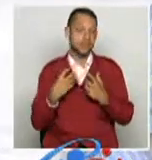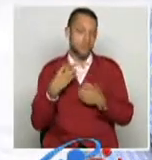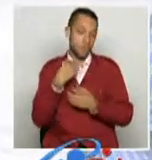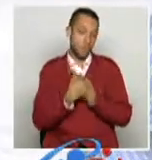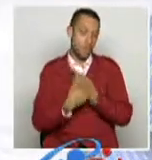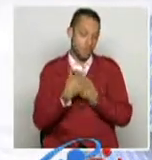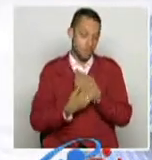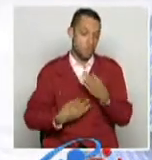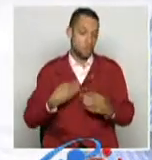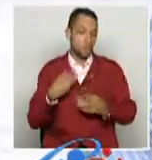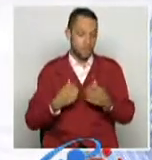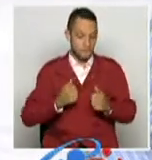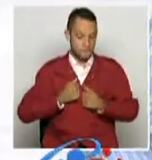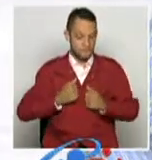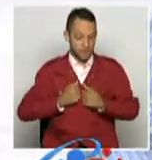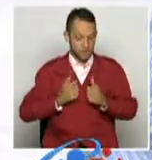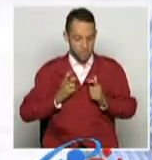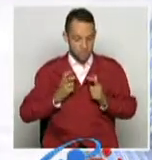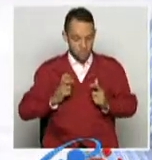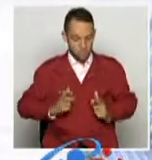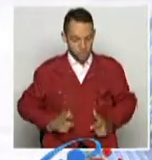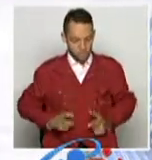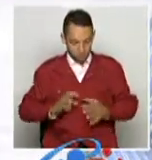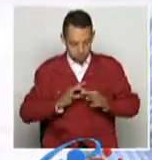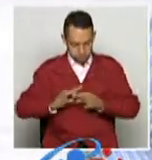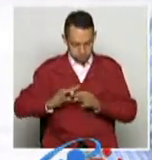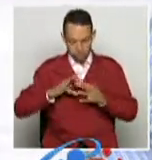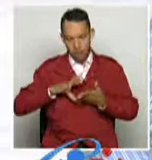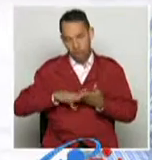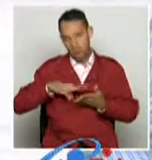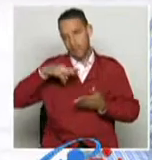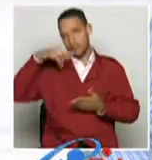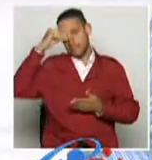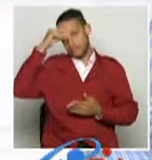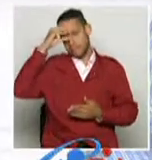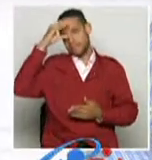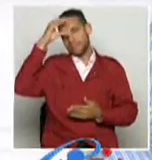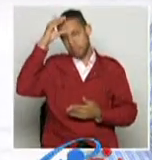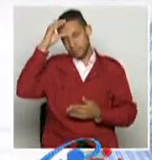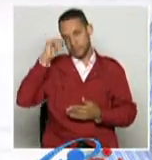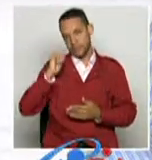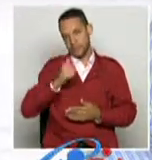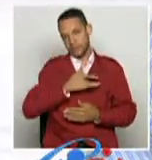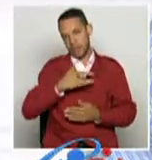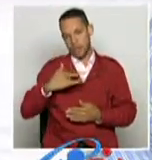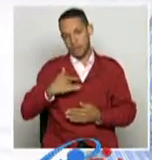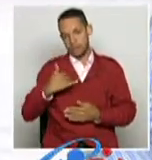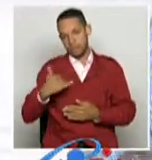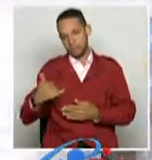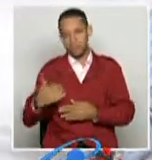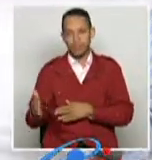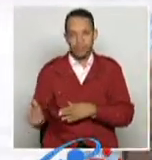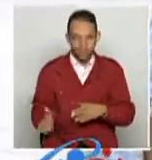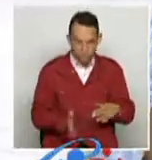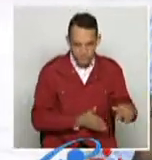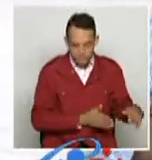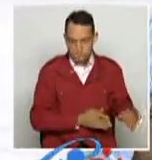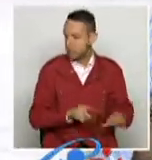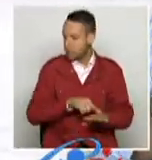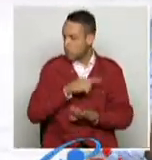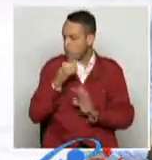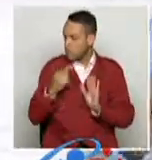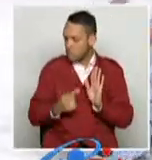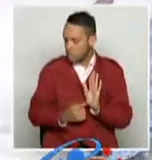conocimiento de nuestro cuerpo, de nuestros cuerpos, porque también hablamos de la medicina del alma. Y todo